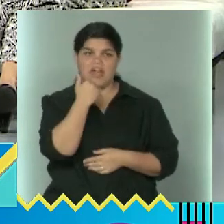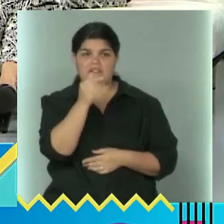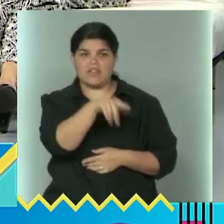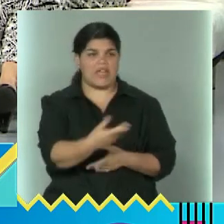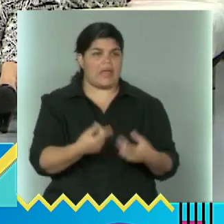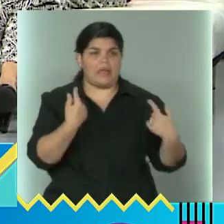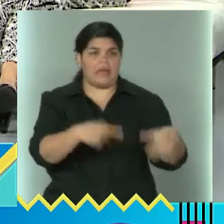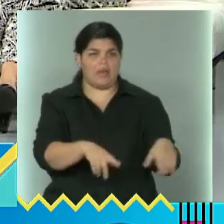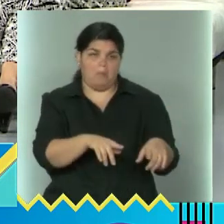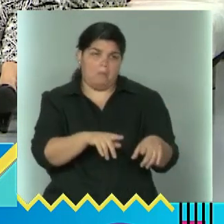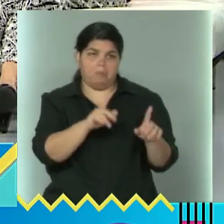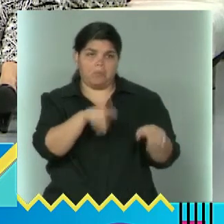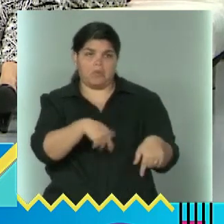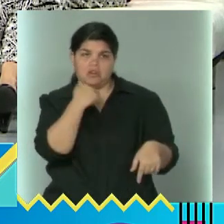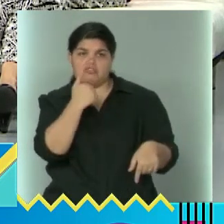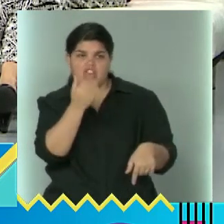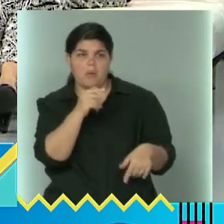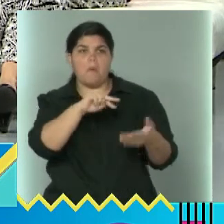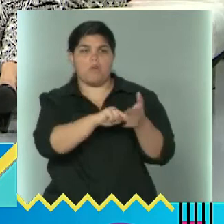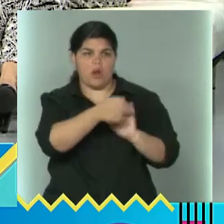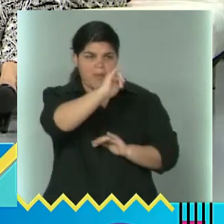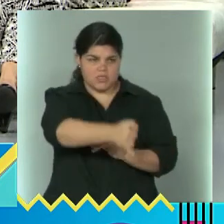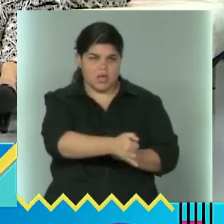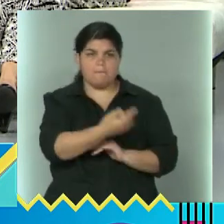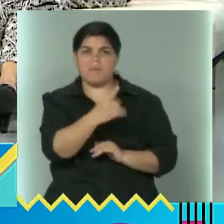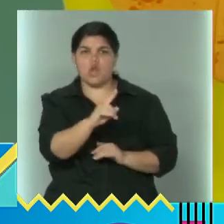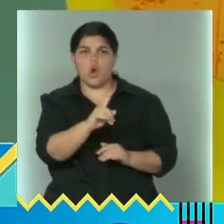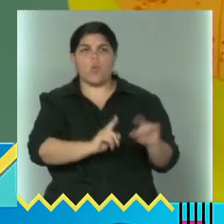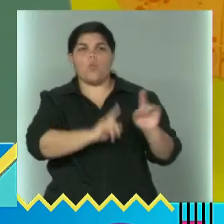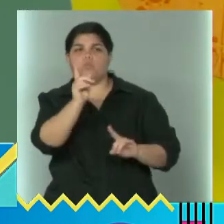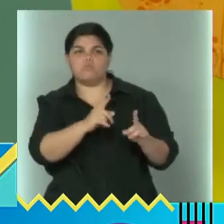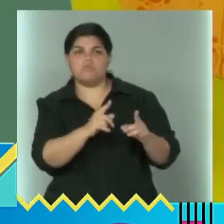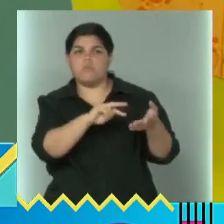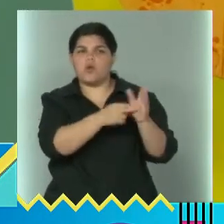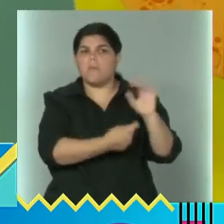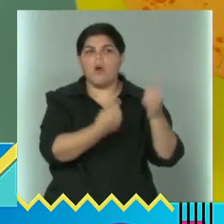realidad llegamos, hay un problema, pero no se sabe cuál es el problema. Entonces hay que medir qué